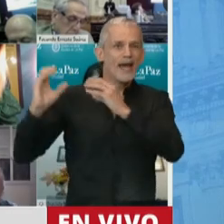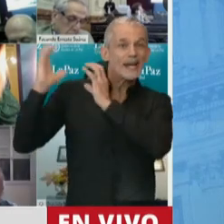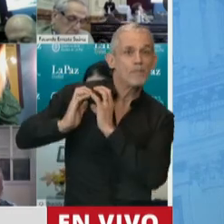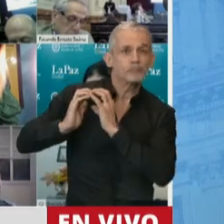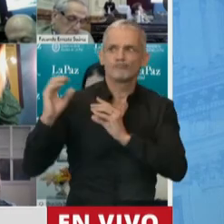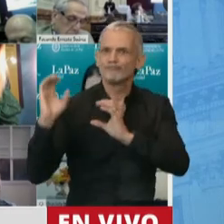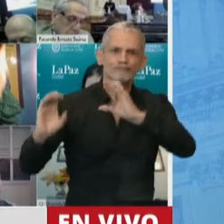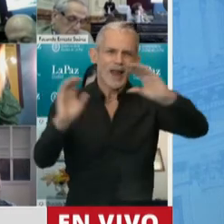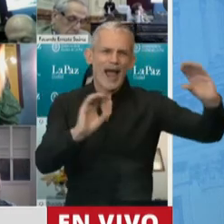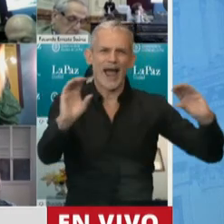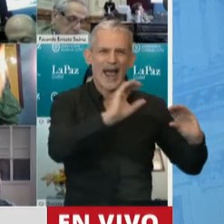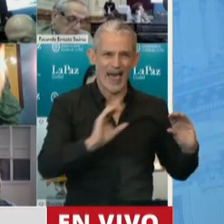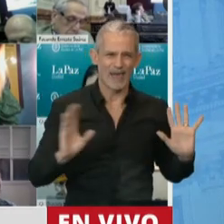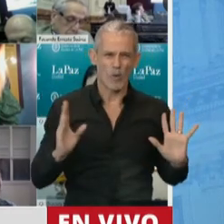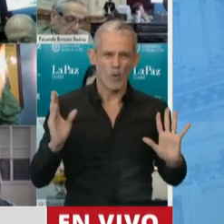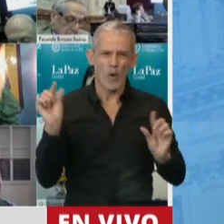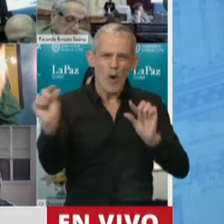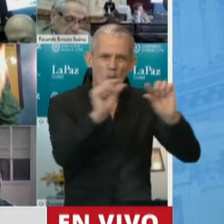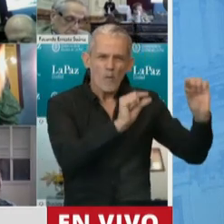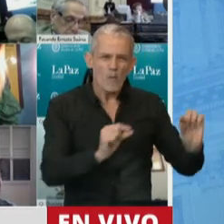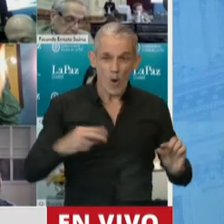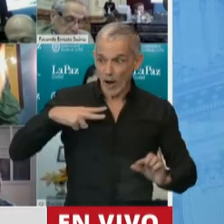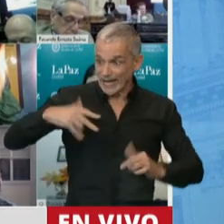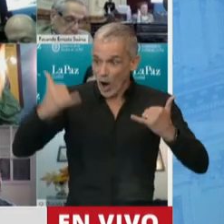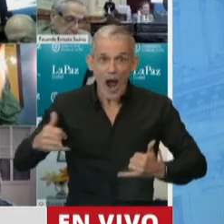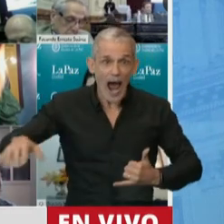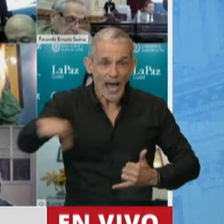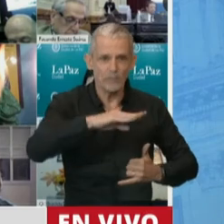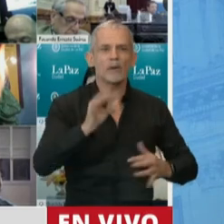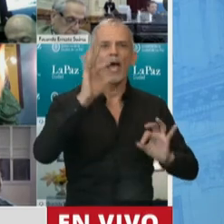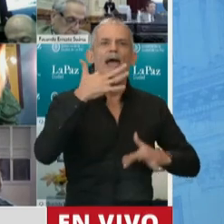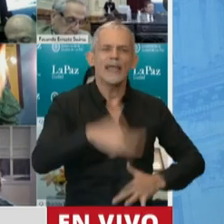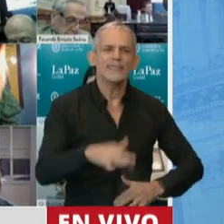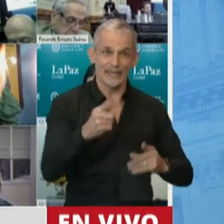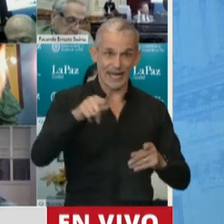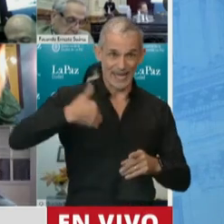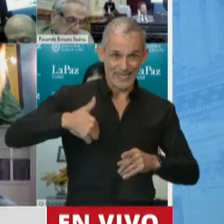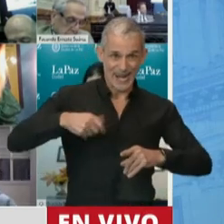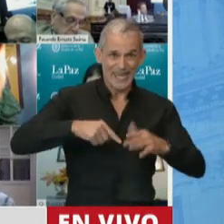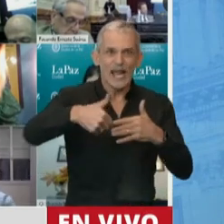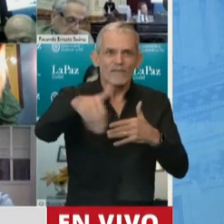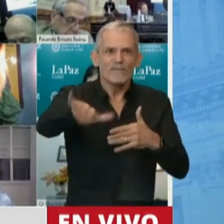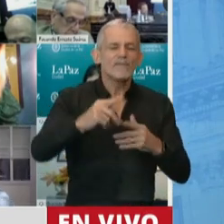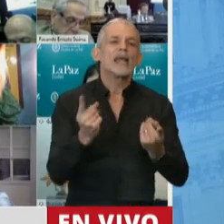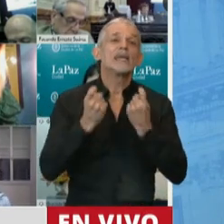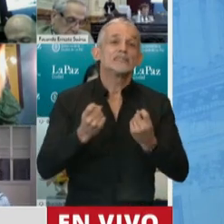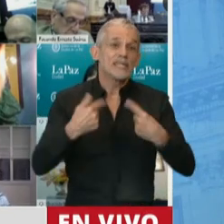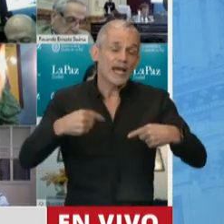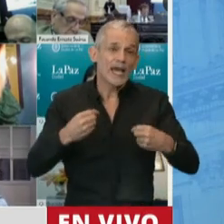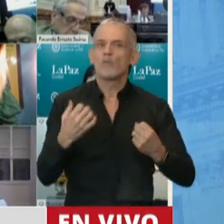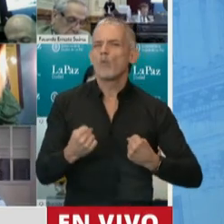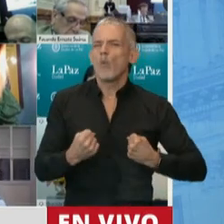que aquellos que poseen la riqueza sean capaces de entender que esta Argentina que viene necesita